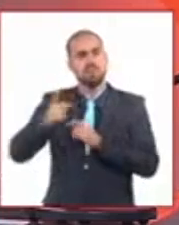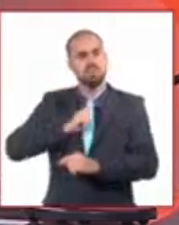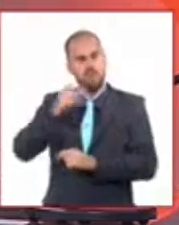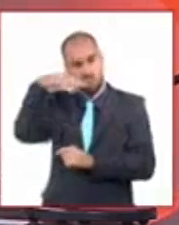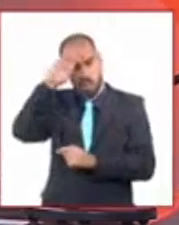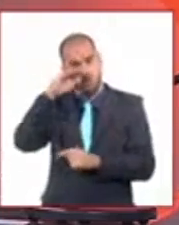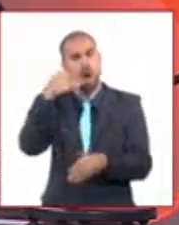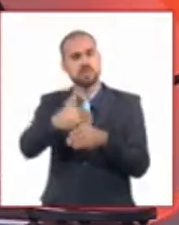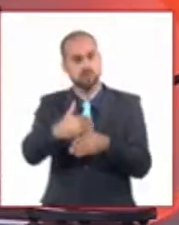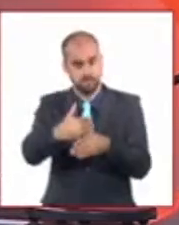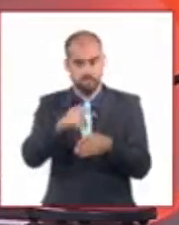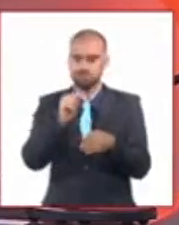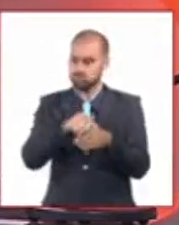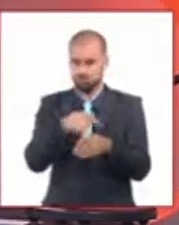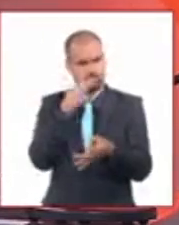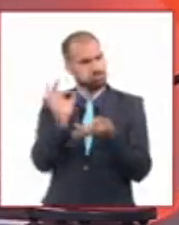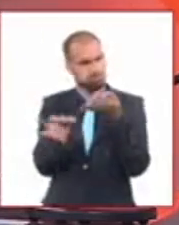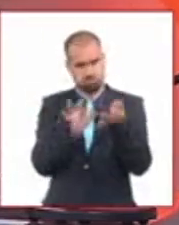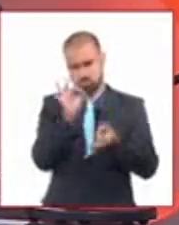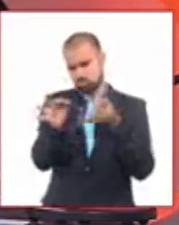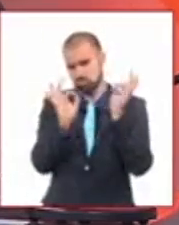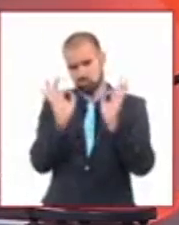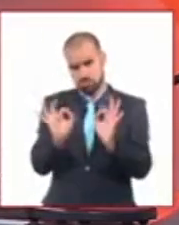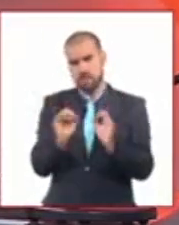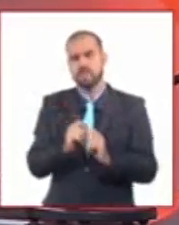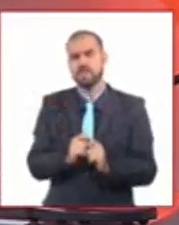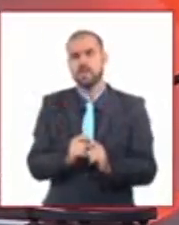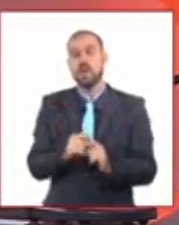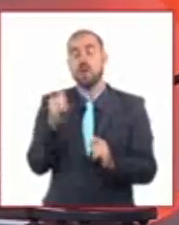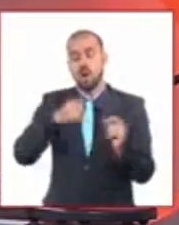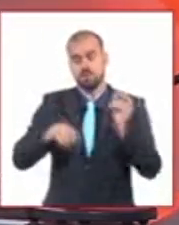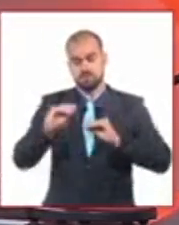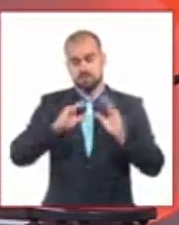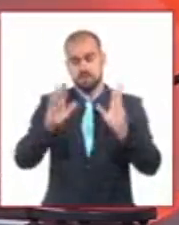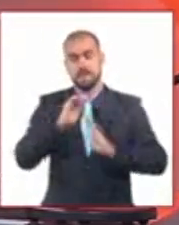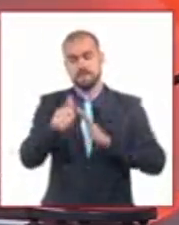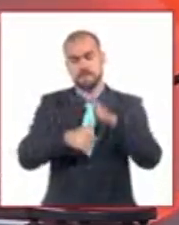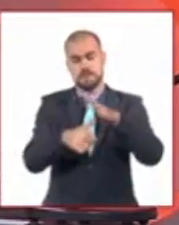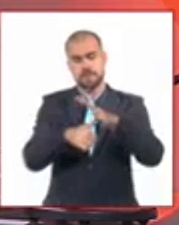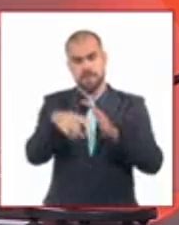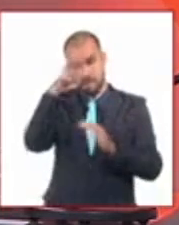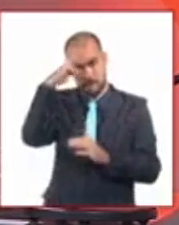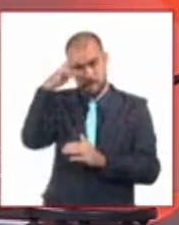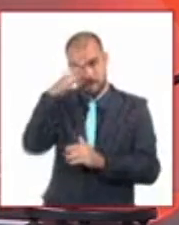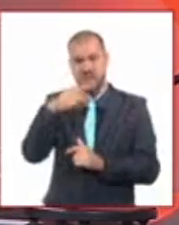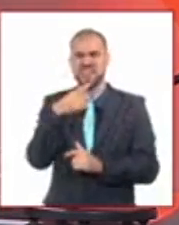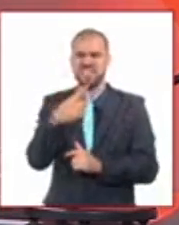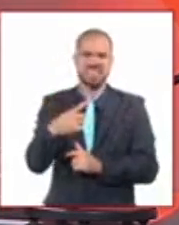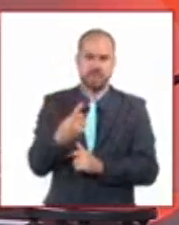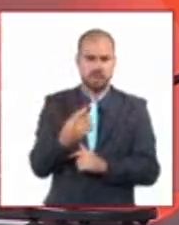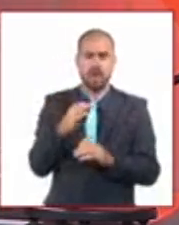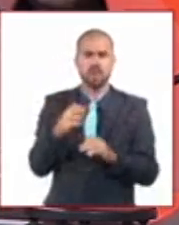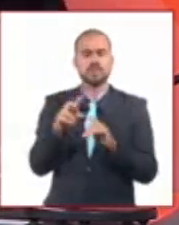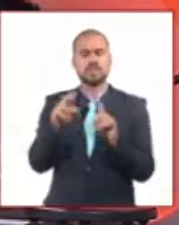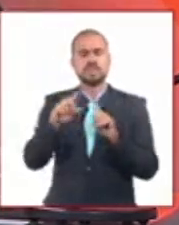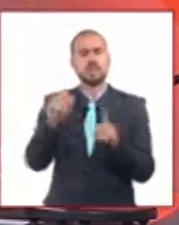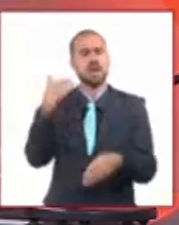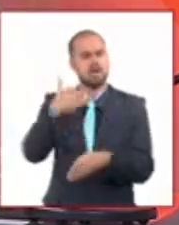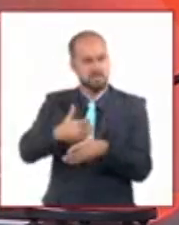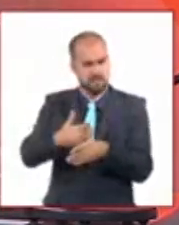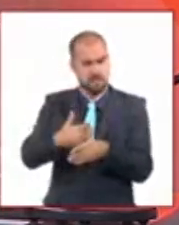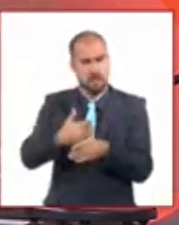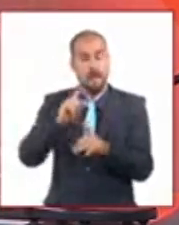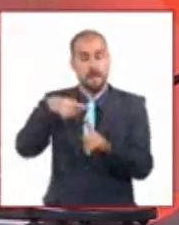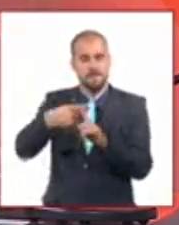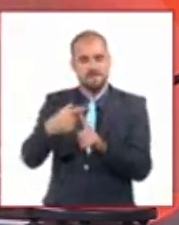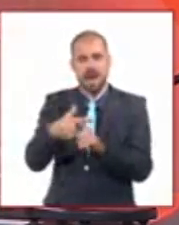en su discurso allí en esta intervención en la mañana era el presidente de lópez obrador hablando del bloqueo de eeuu y su impacto